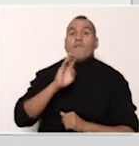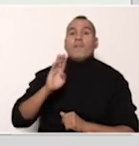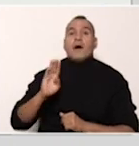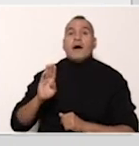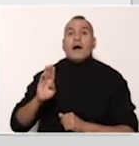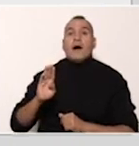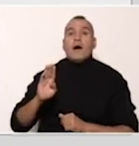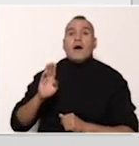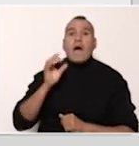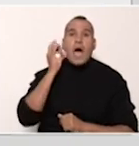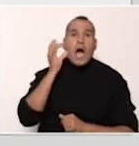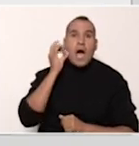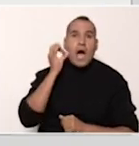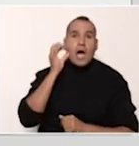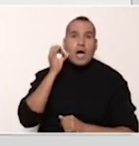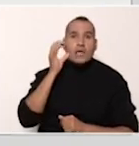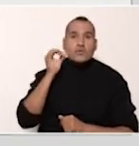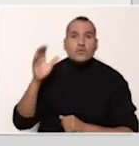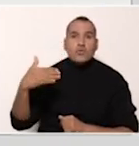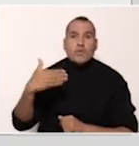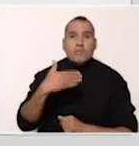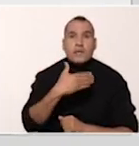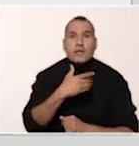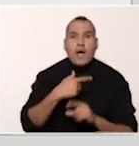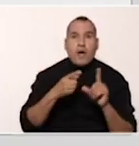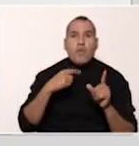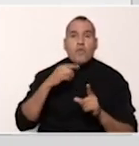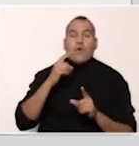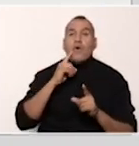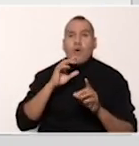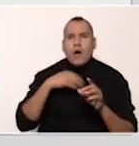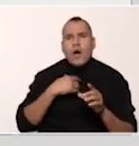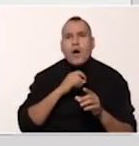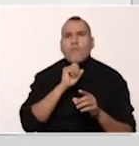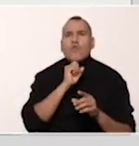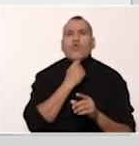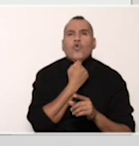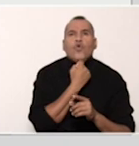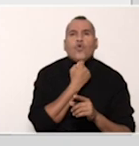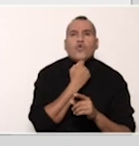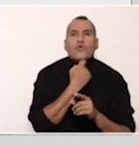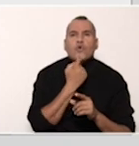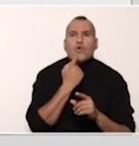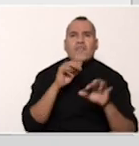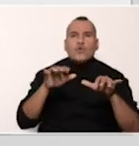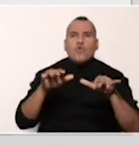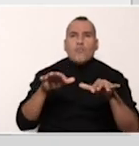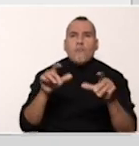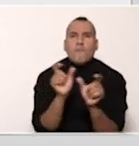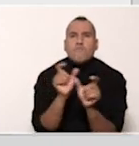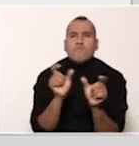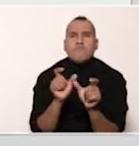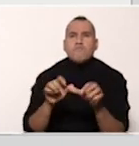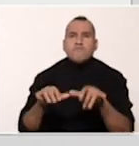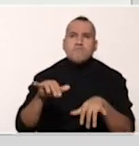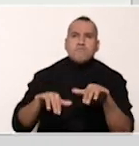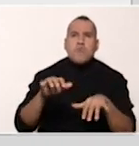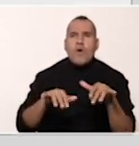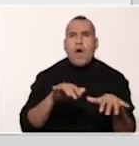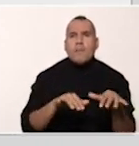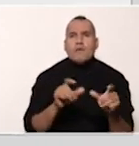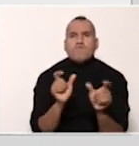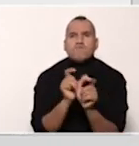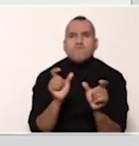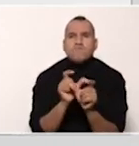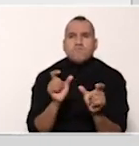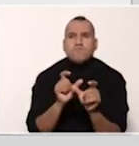y entender algunos elementos de códigos de programación que yo puedo utilizar a través de él. En este caso me permite programar